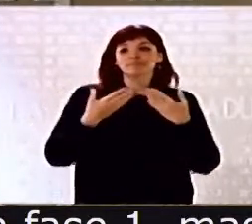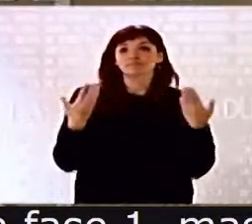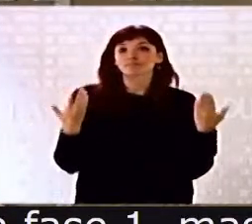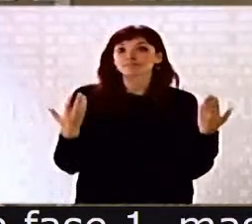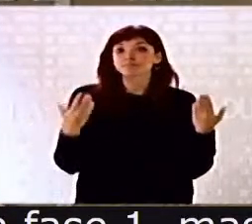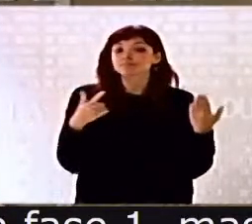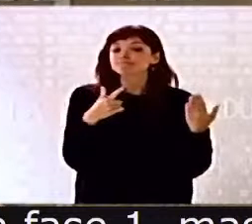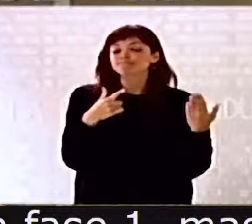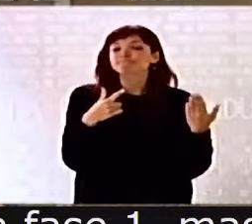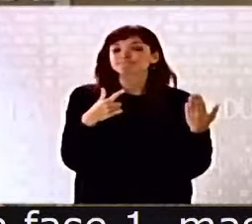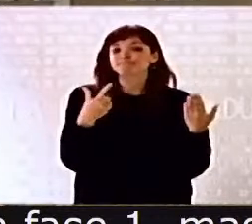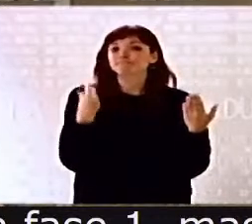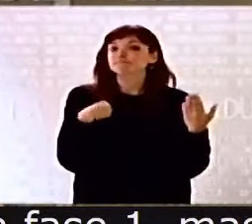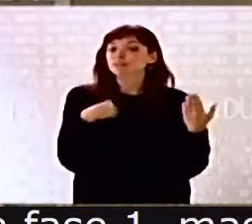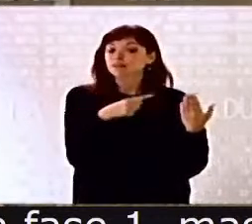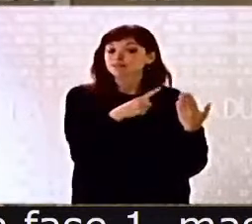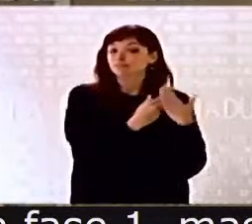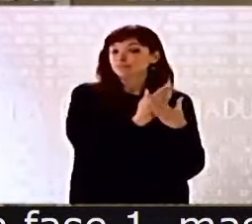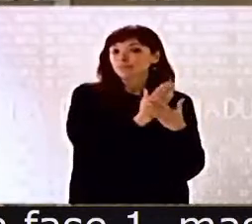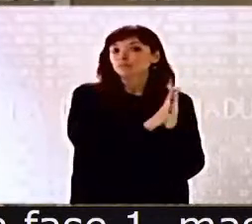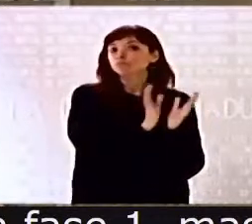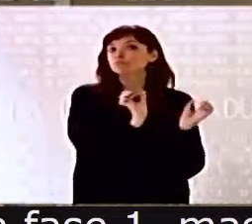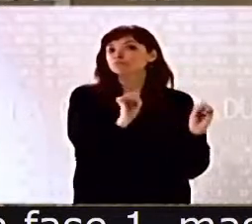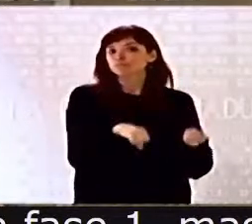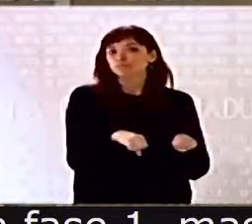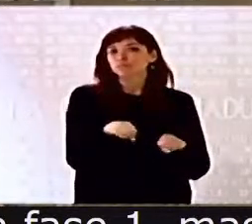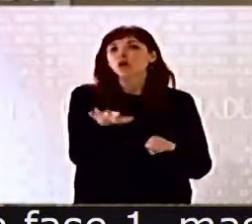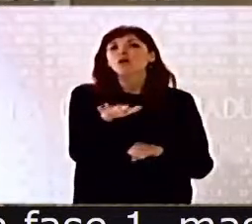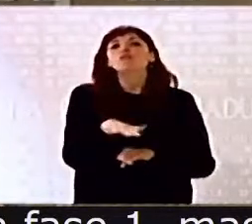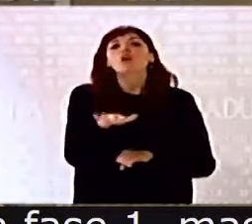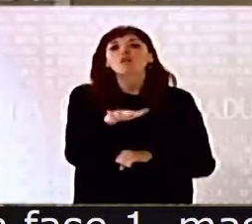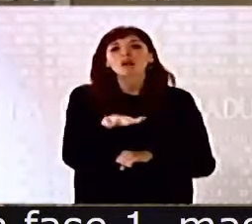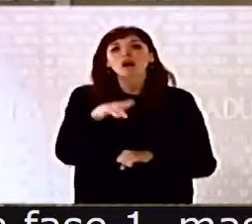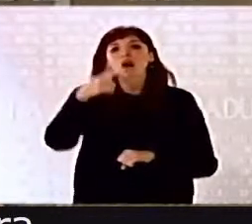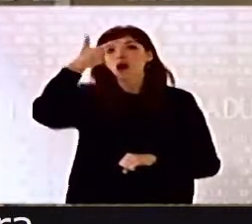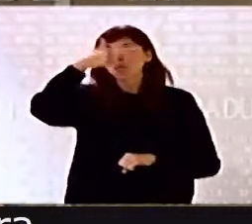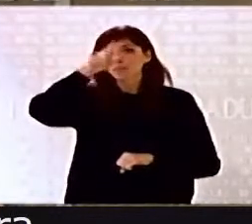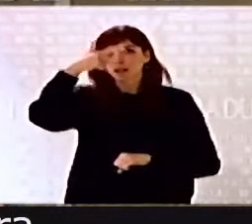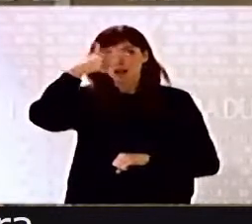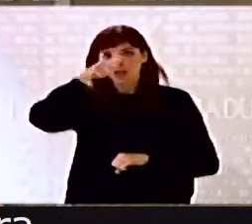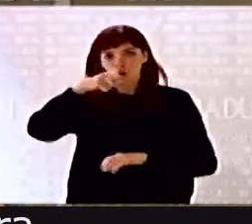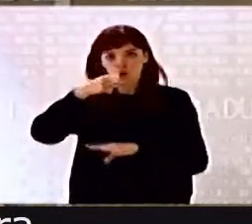Este es el acuerdo que se ha adoptado para la localidad de Almendralejo.